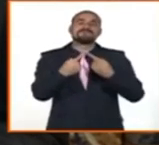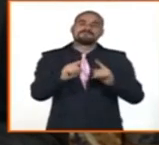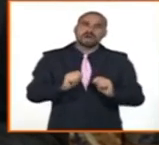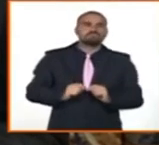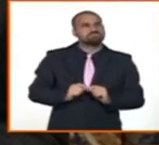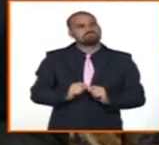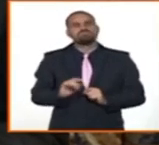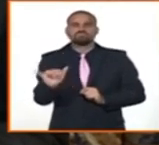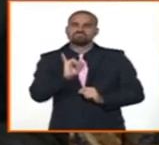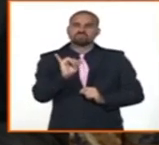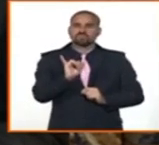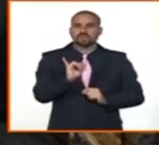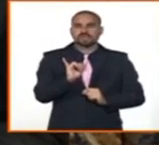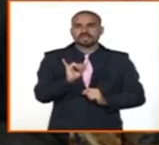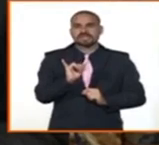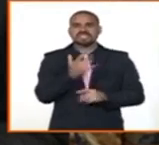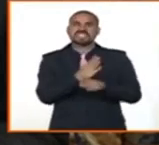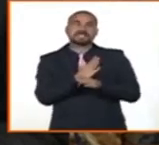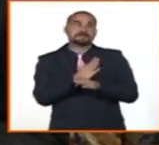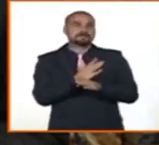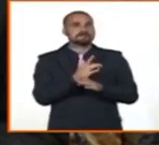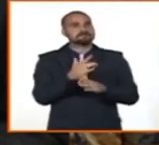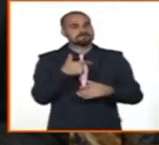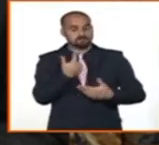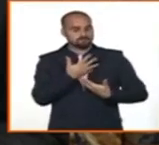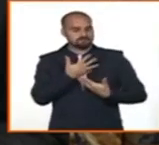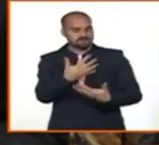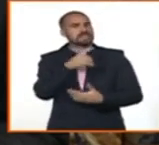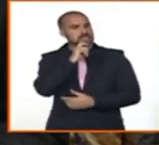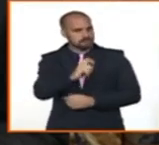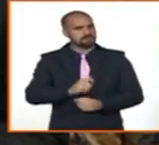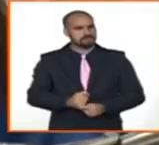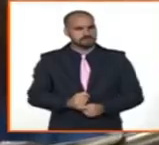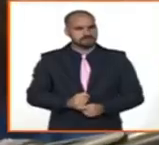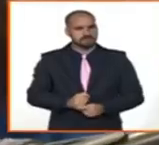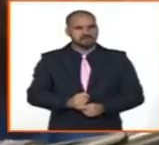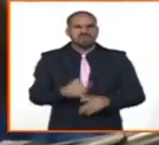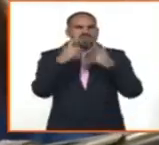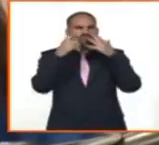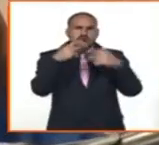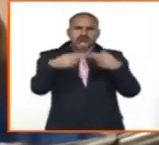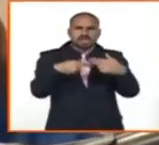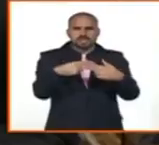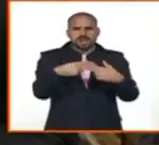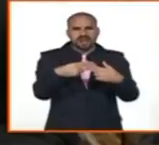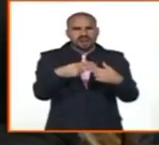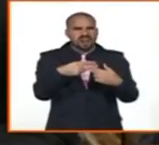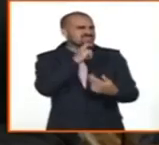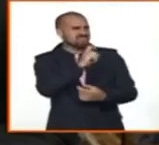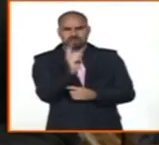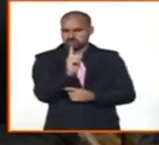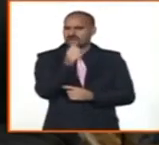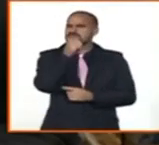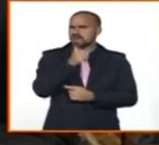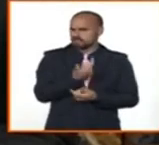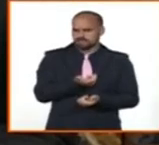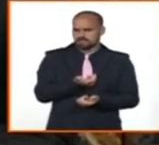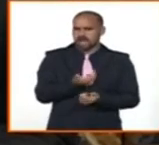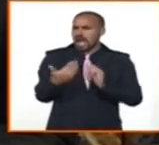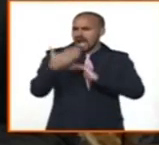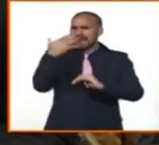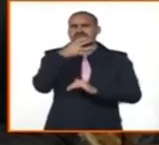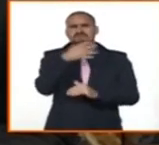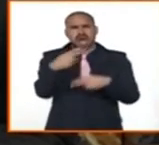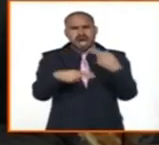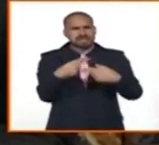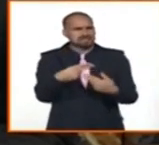de mucho compromiso, y sobre todo hacerlo de la manera más sencilla posible. Y así lo hacía Fidel. Todo